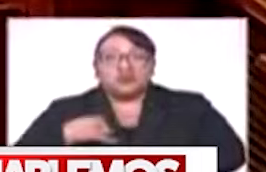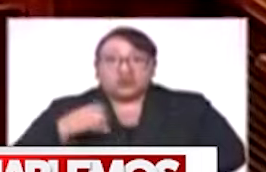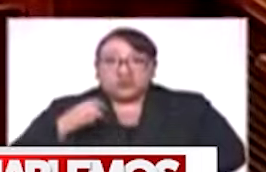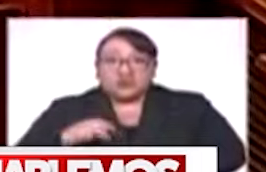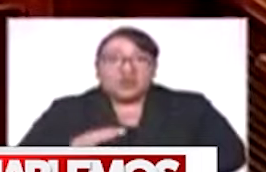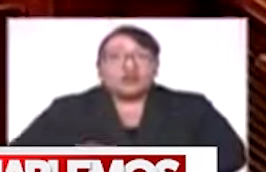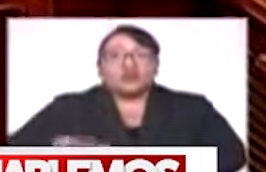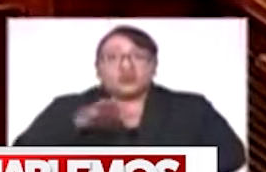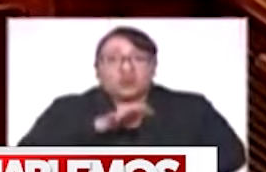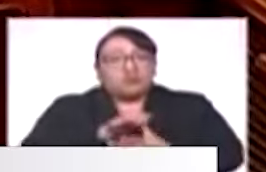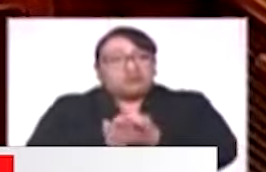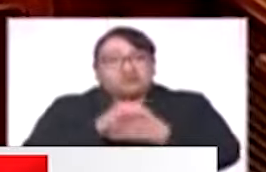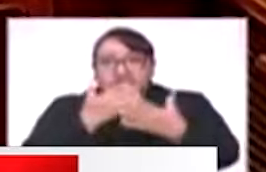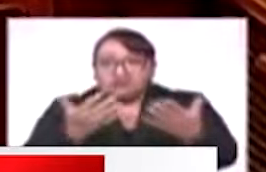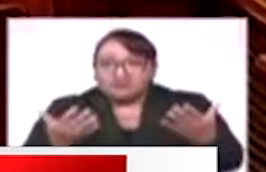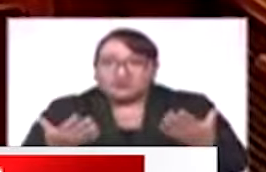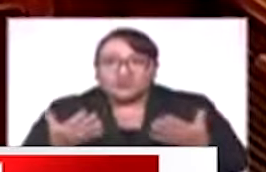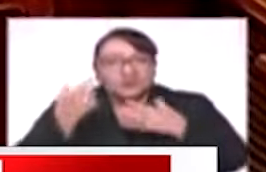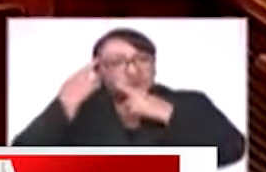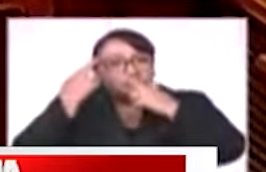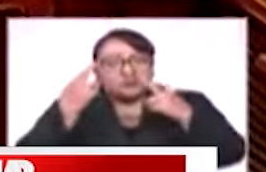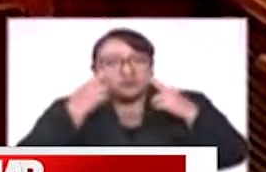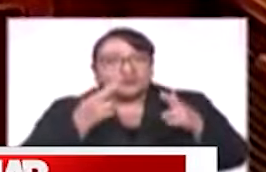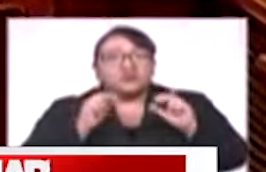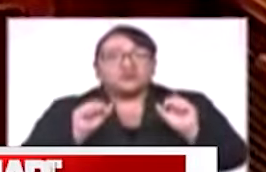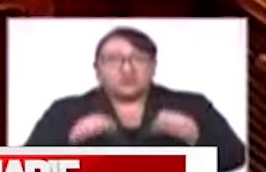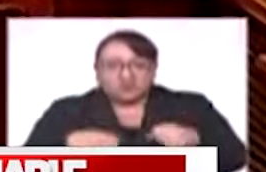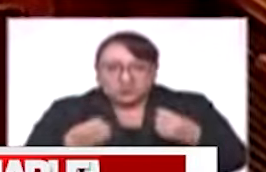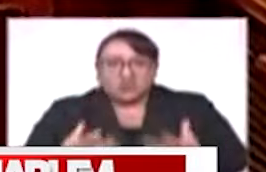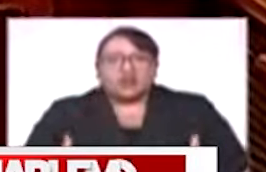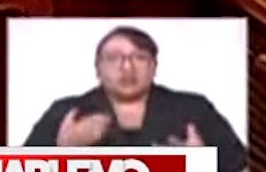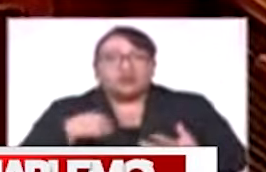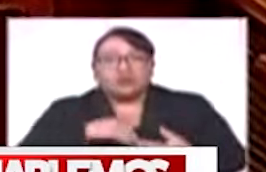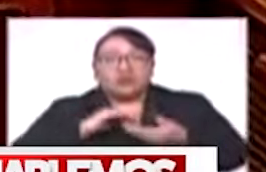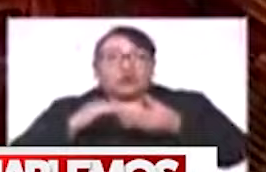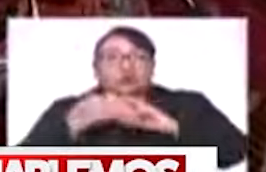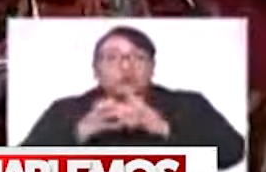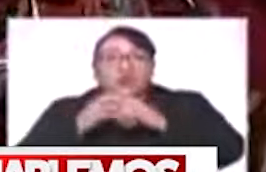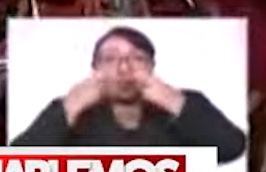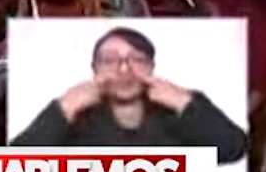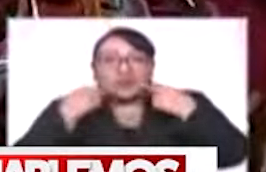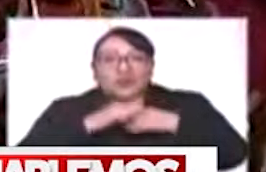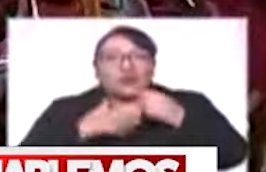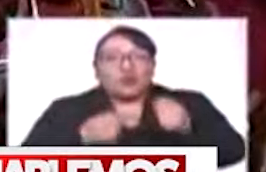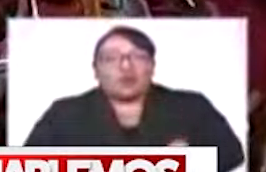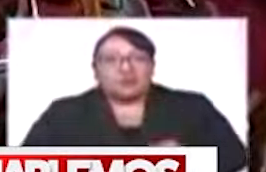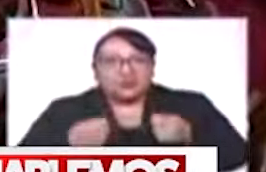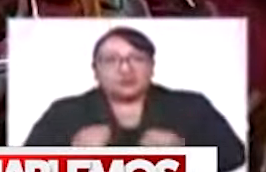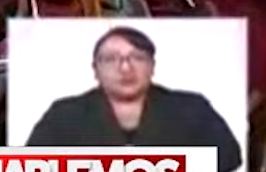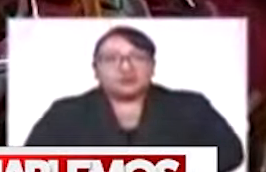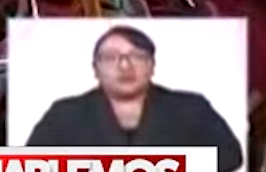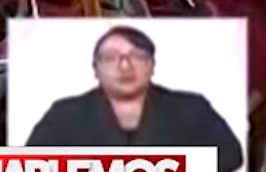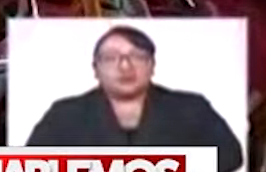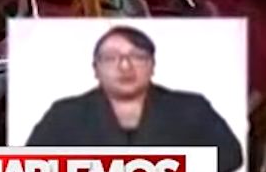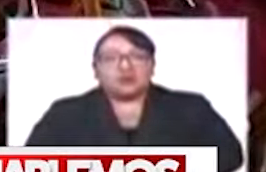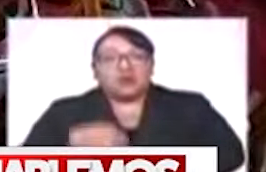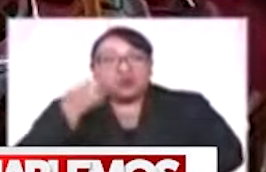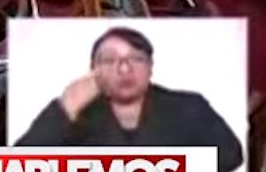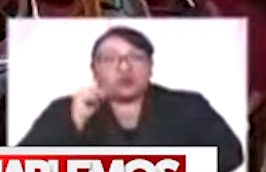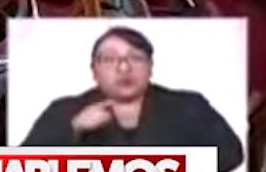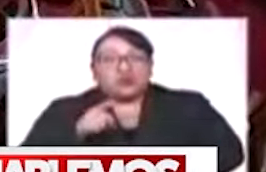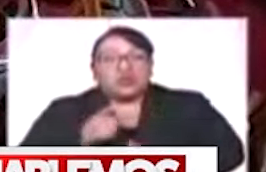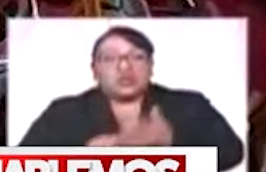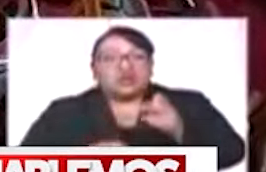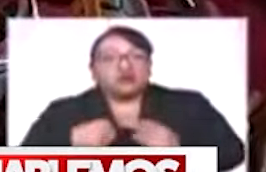socialmente amigable y respetuosa, por supuesto, de nuestras comunidades nativas y campesinas. Por ello, es que